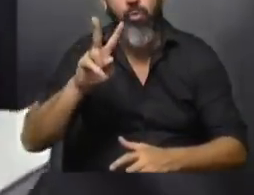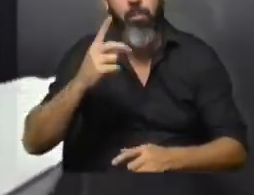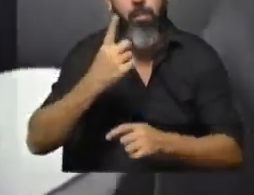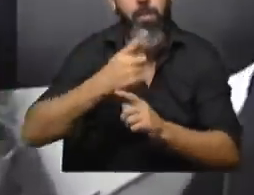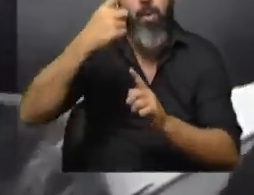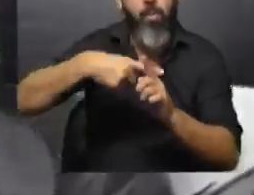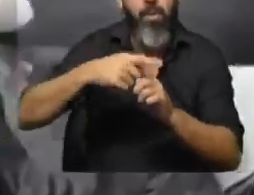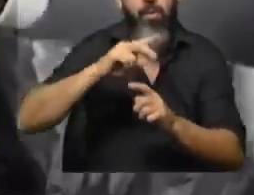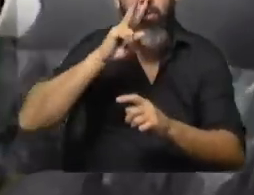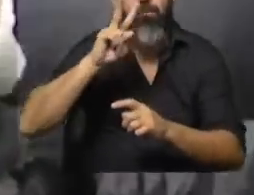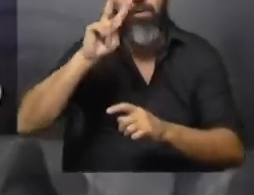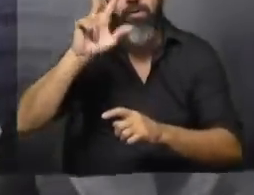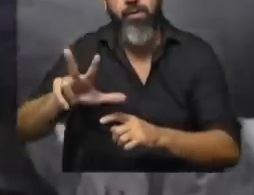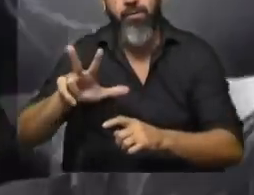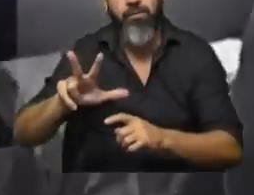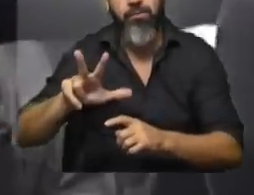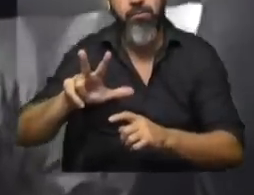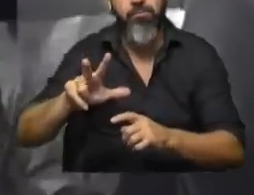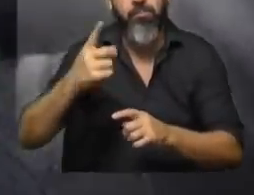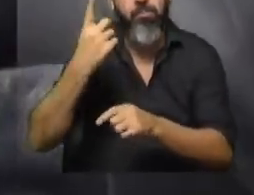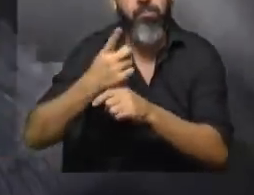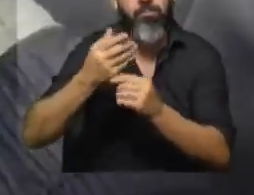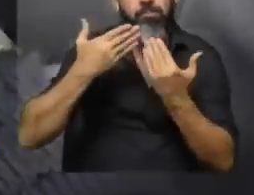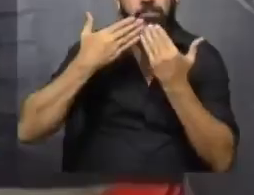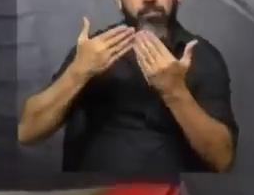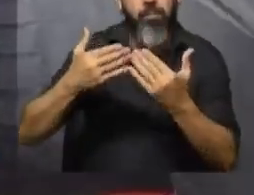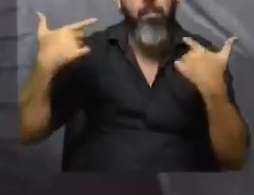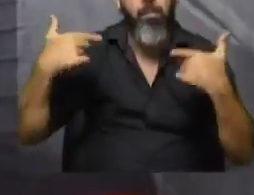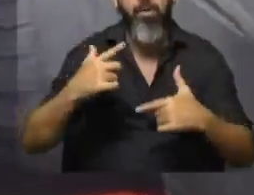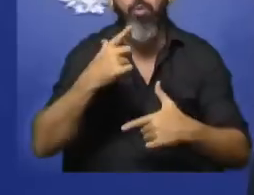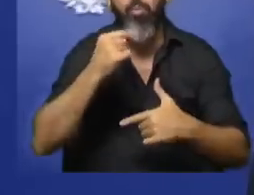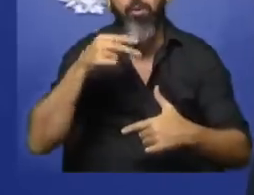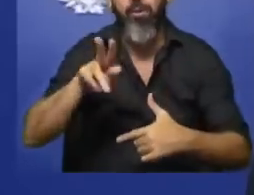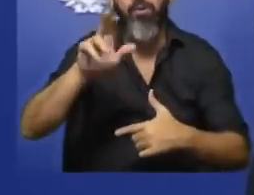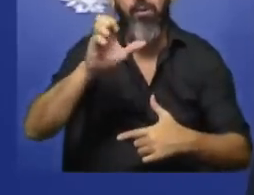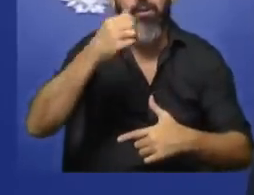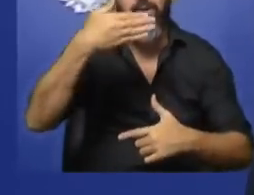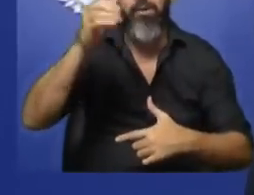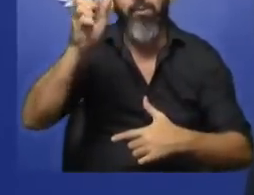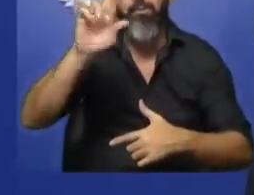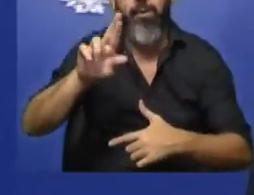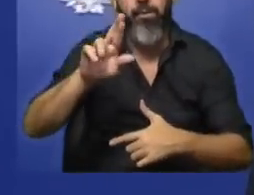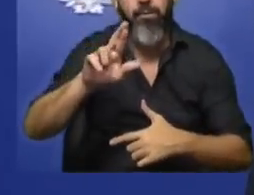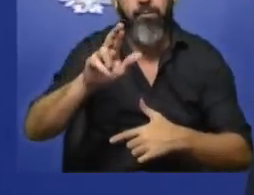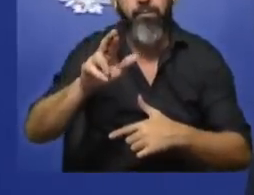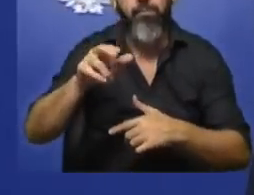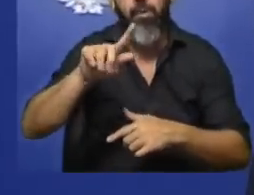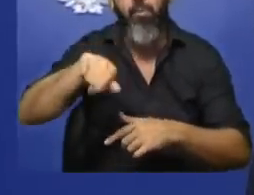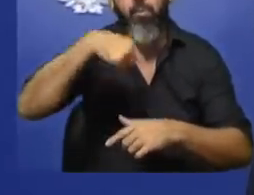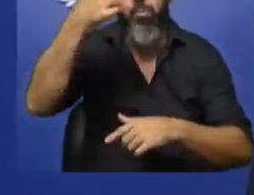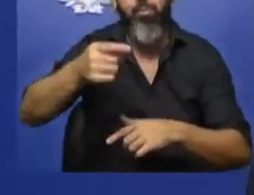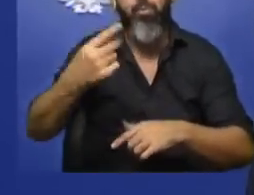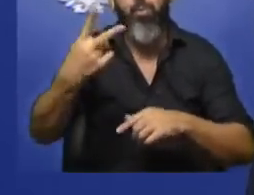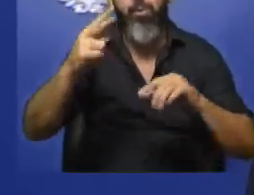los primeros meses de 2023 serán el eje de la interpelación al ministro del interior Luis Alberto Heber prevista para el próximo